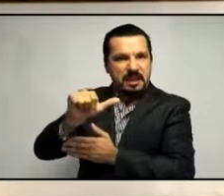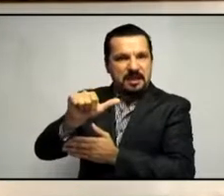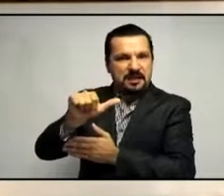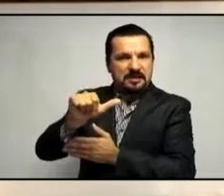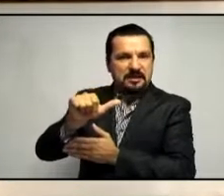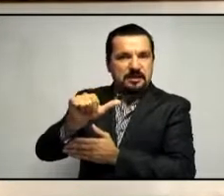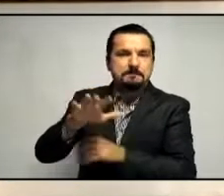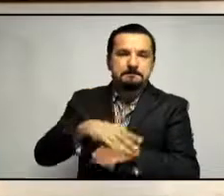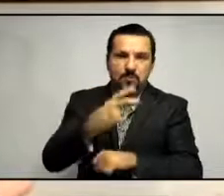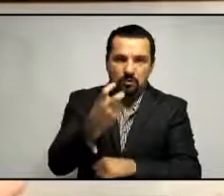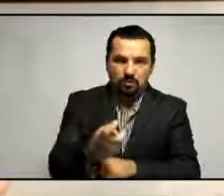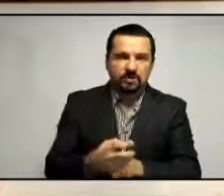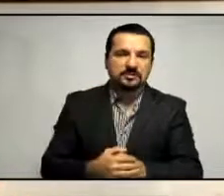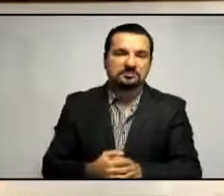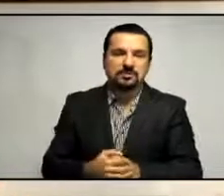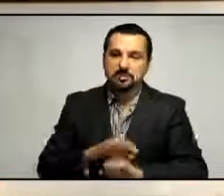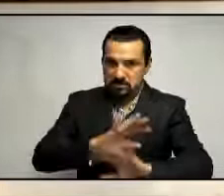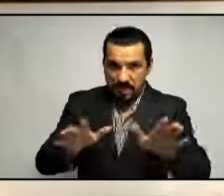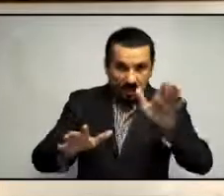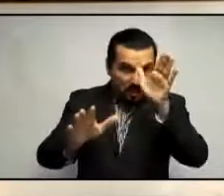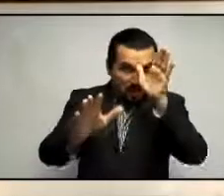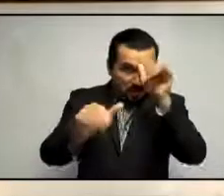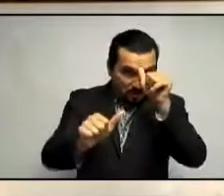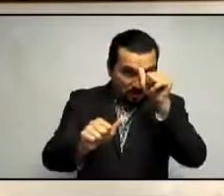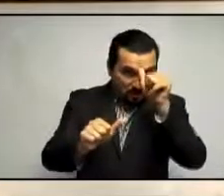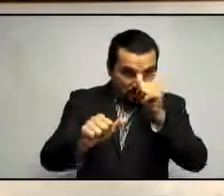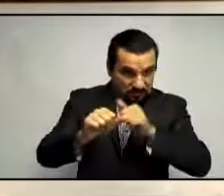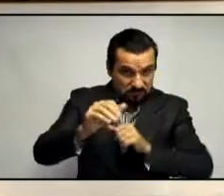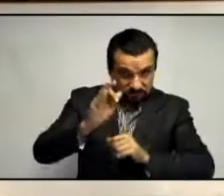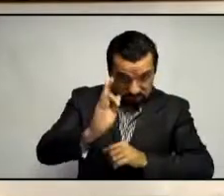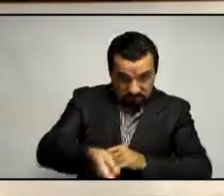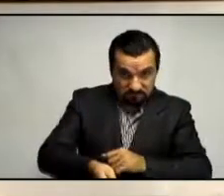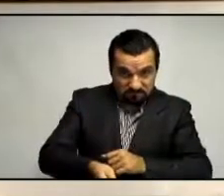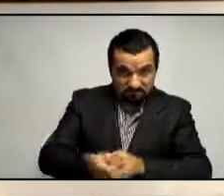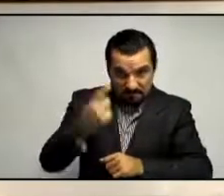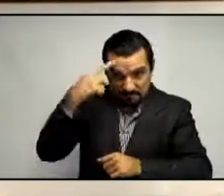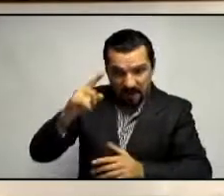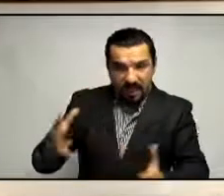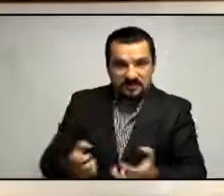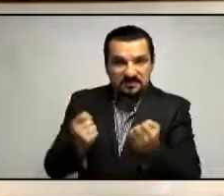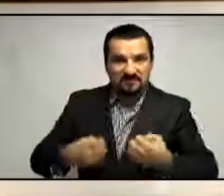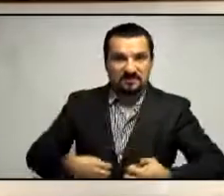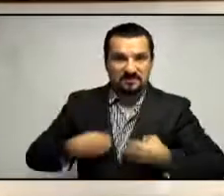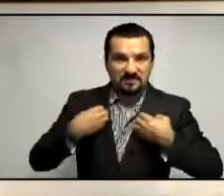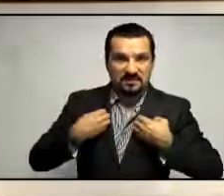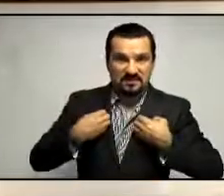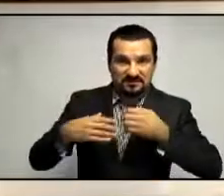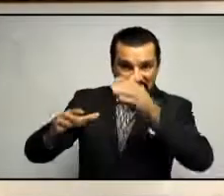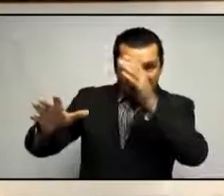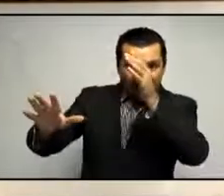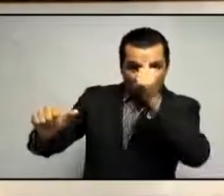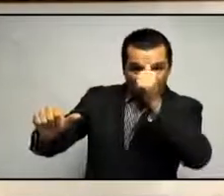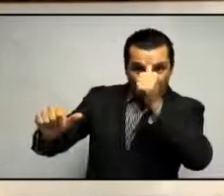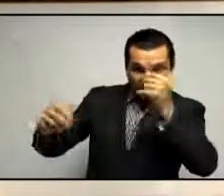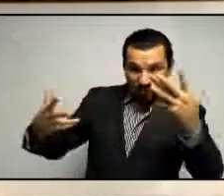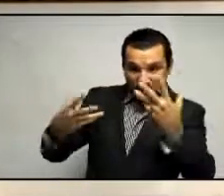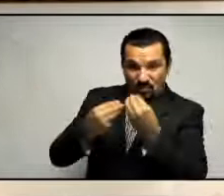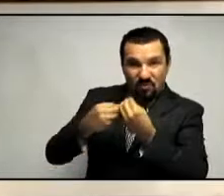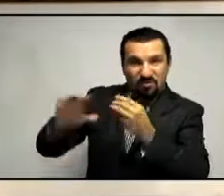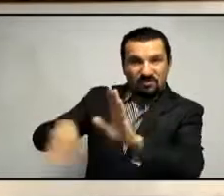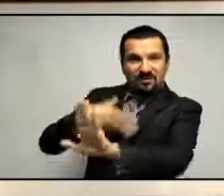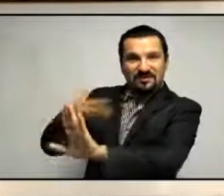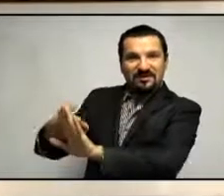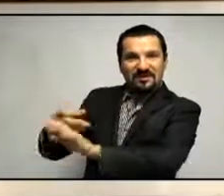Entonces, ya quedamos en que hagamos una tregua para salvar vidas. Hagamos una tregua para vencer al